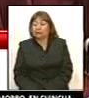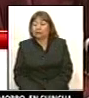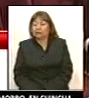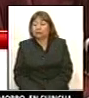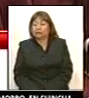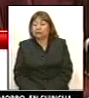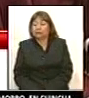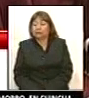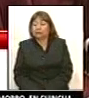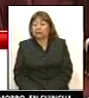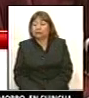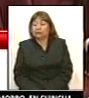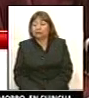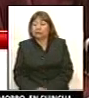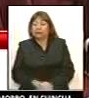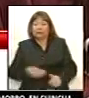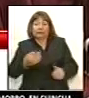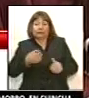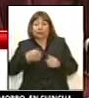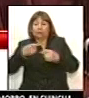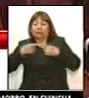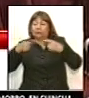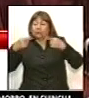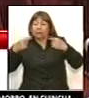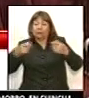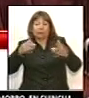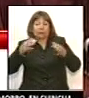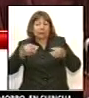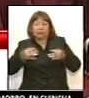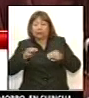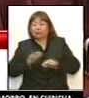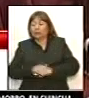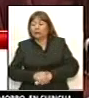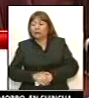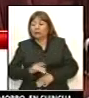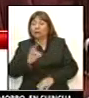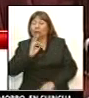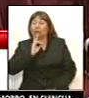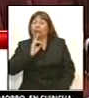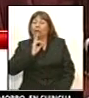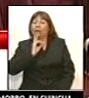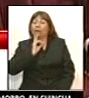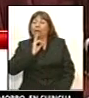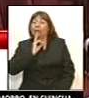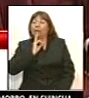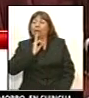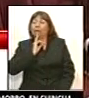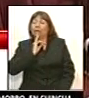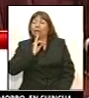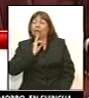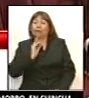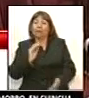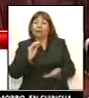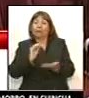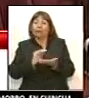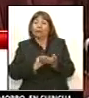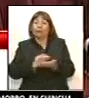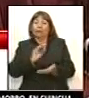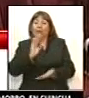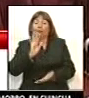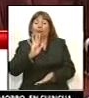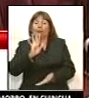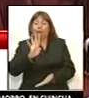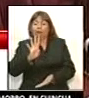digamos, contraria a muchos colegas, seguramente, ¿no? Porque Estados Unidos ha implementado 54